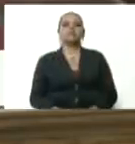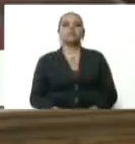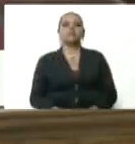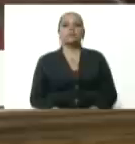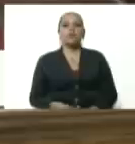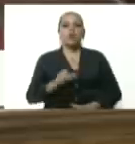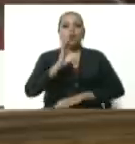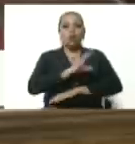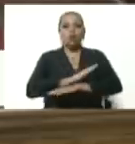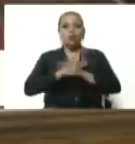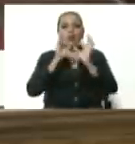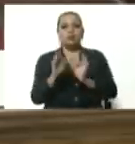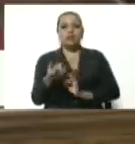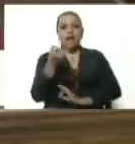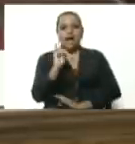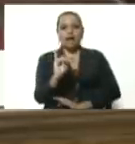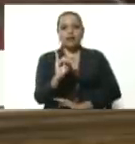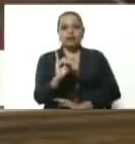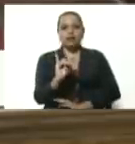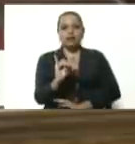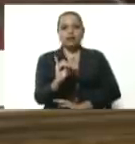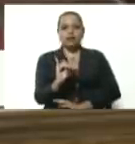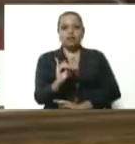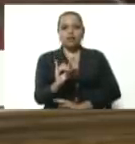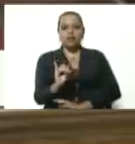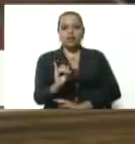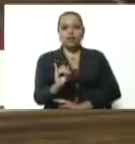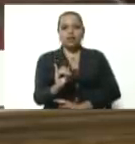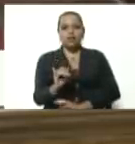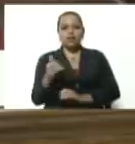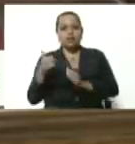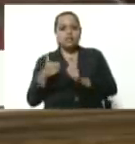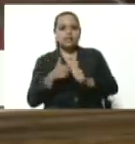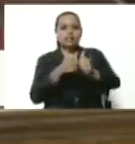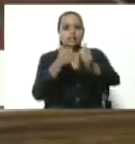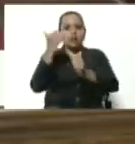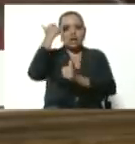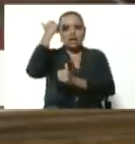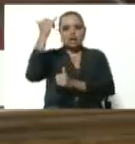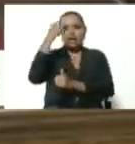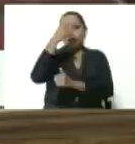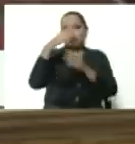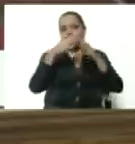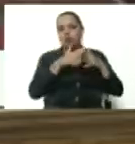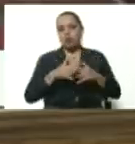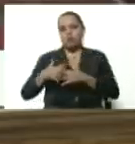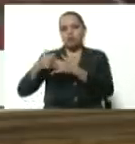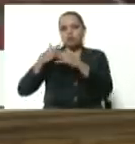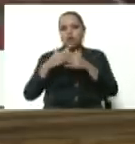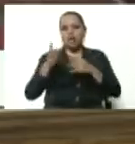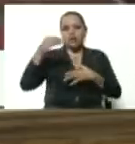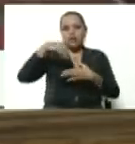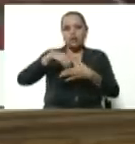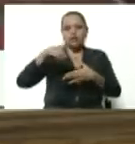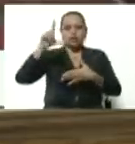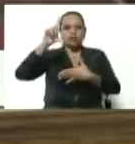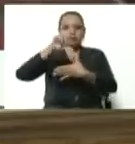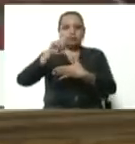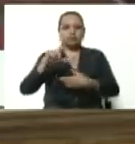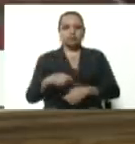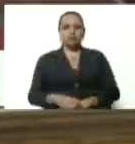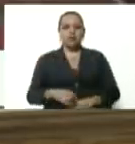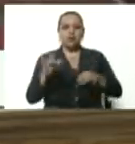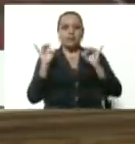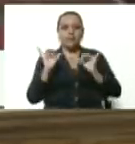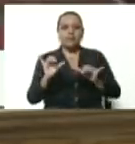actitud que les ha puesto a la cola de los propósitos imperialistas estadounidenses en América Latina y por